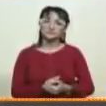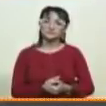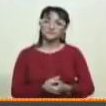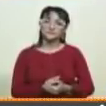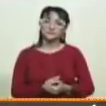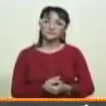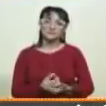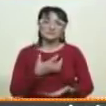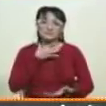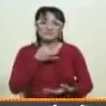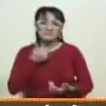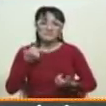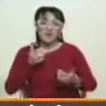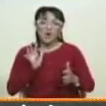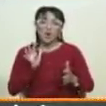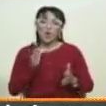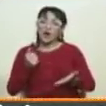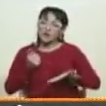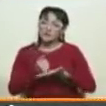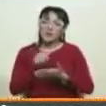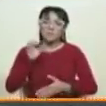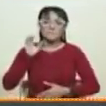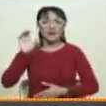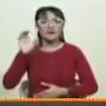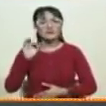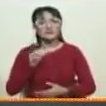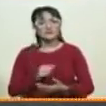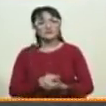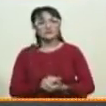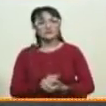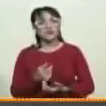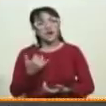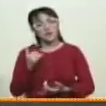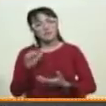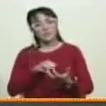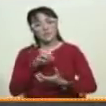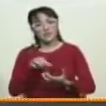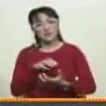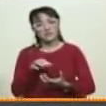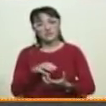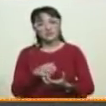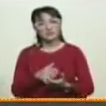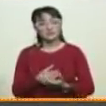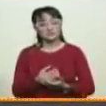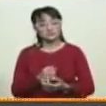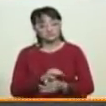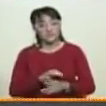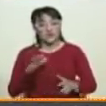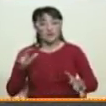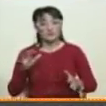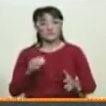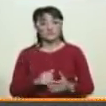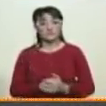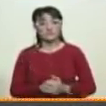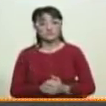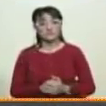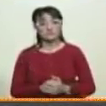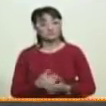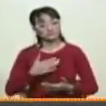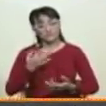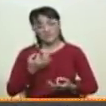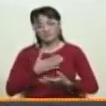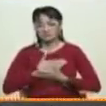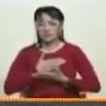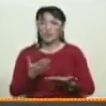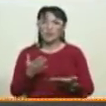ninguna preferencia, sino de ayudar a un país, a una sociedad que tiene problemas serios y por supuesto que siempre estaré dispuesto de un